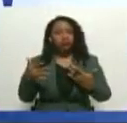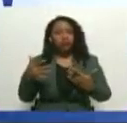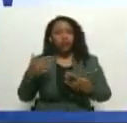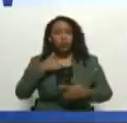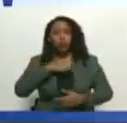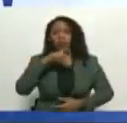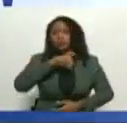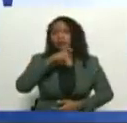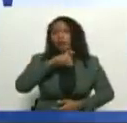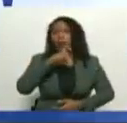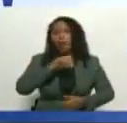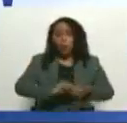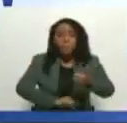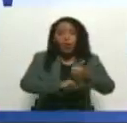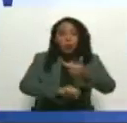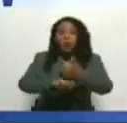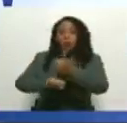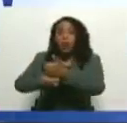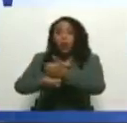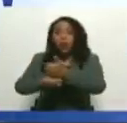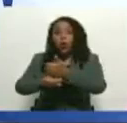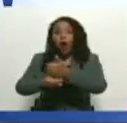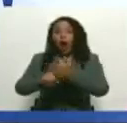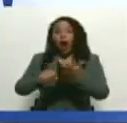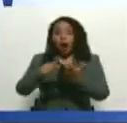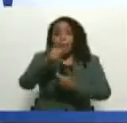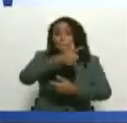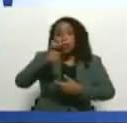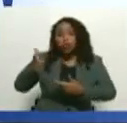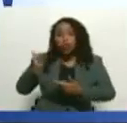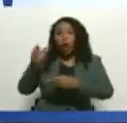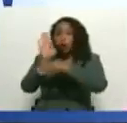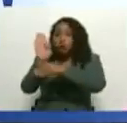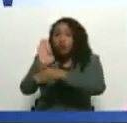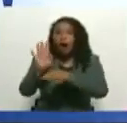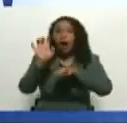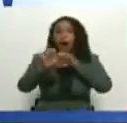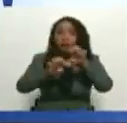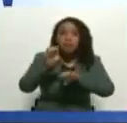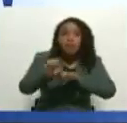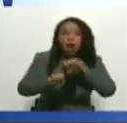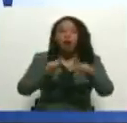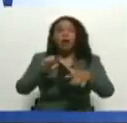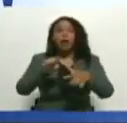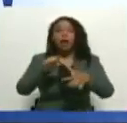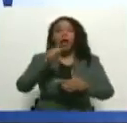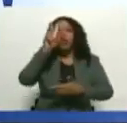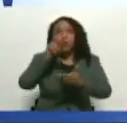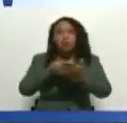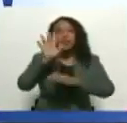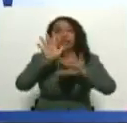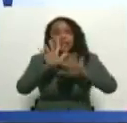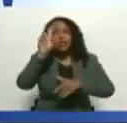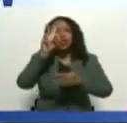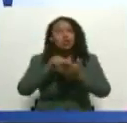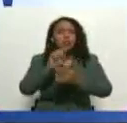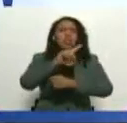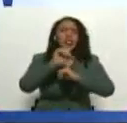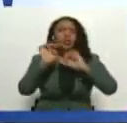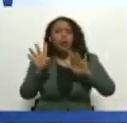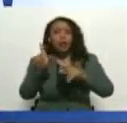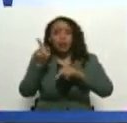que impulsa a la gente a proteger, pues me hizo pensar, fui funcionario de mi parque entre el 2015 y el 2019, y en esa